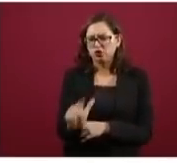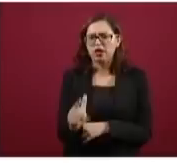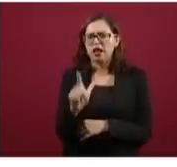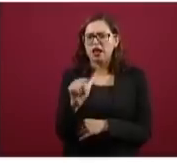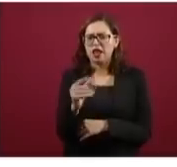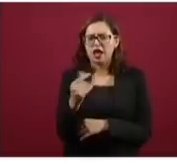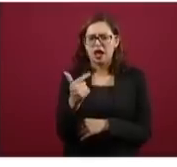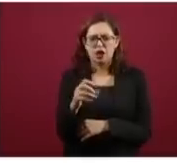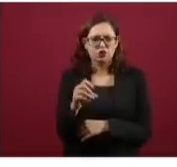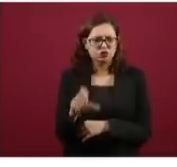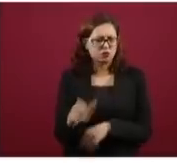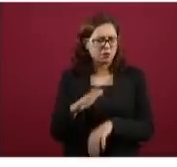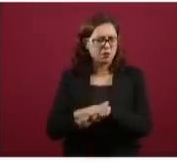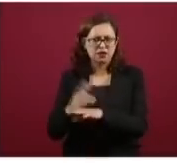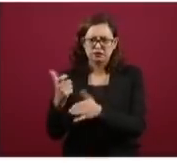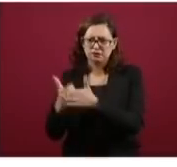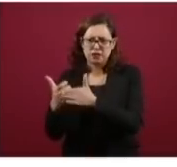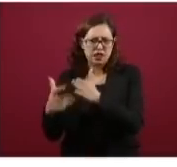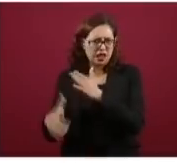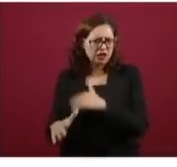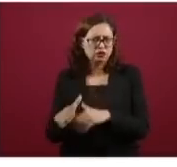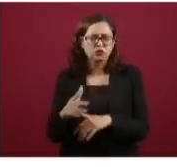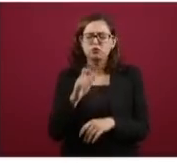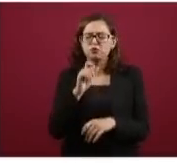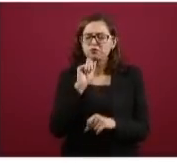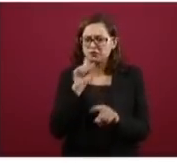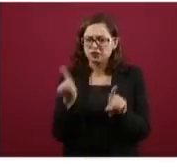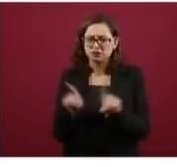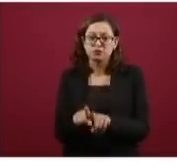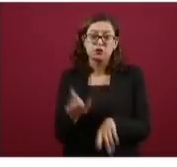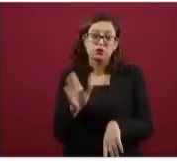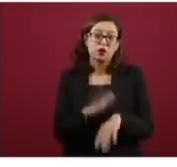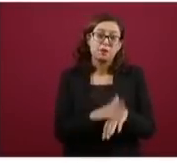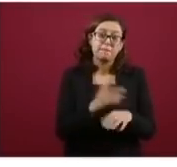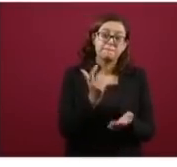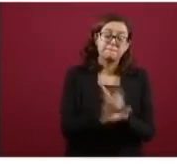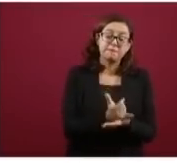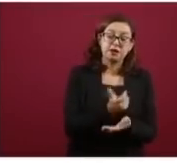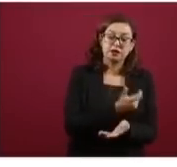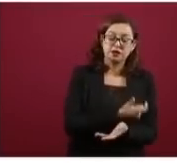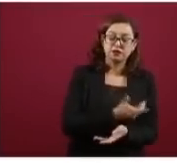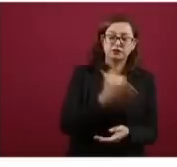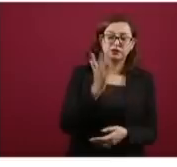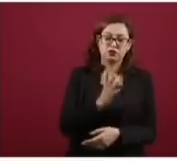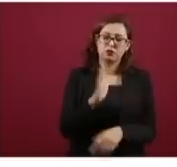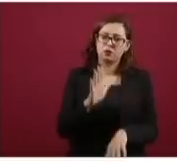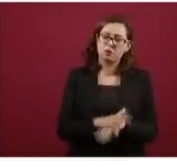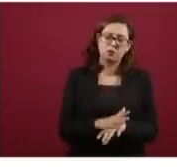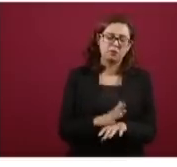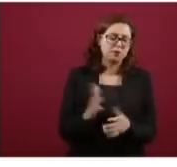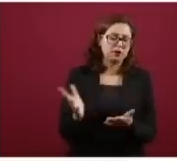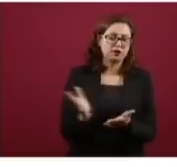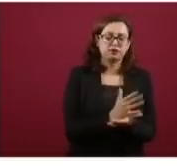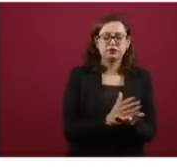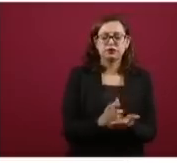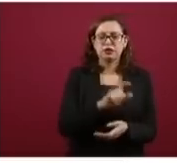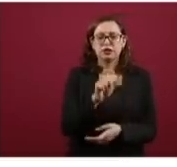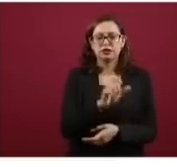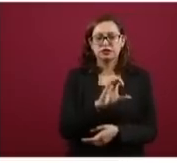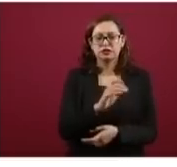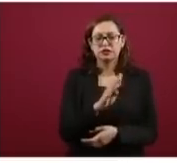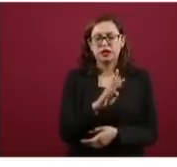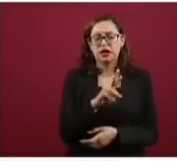mientras se han mantenido como los más o con el margen más alto chevron